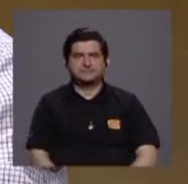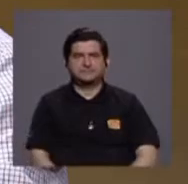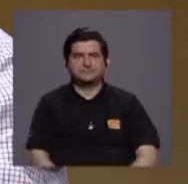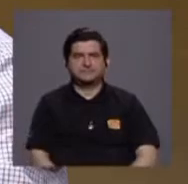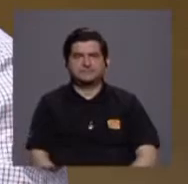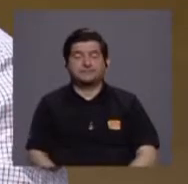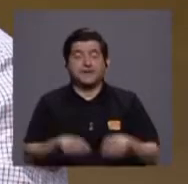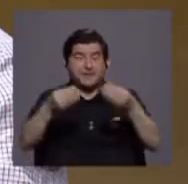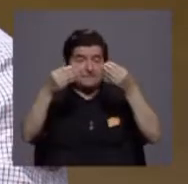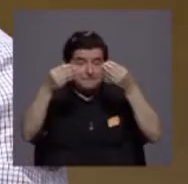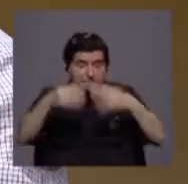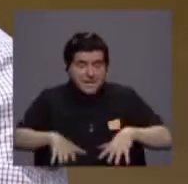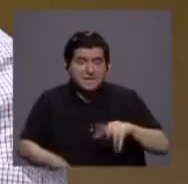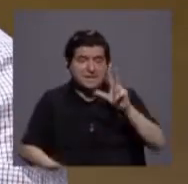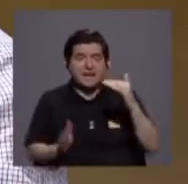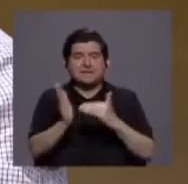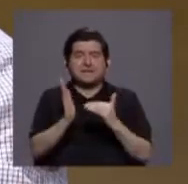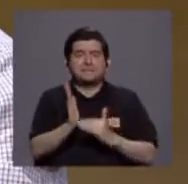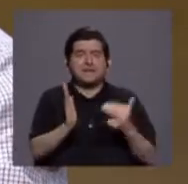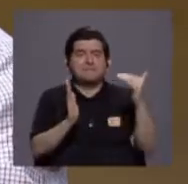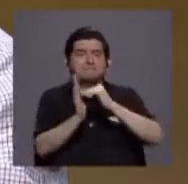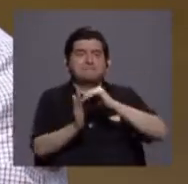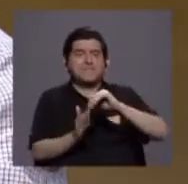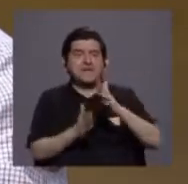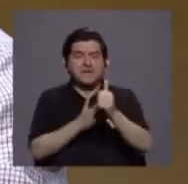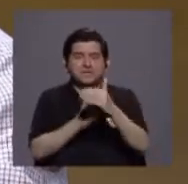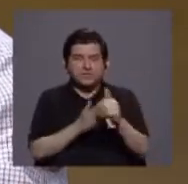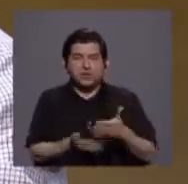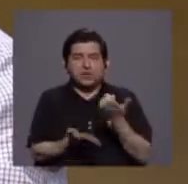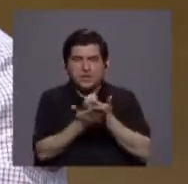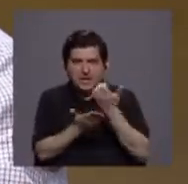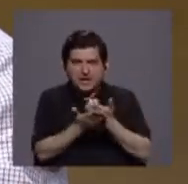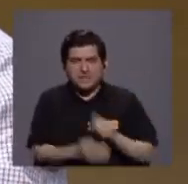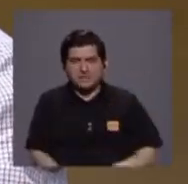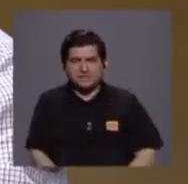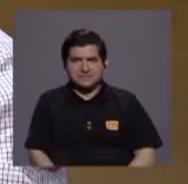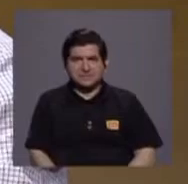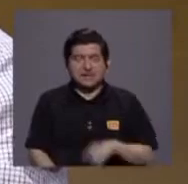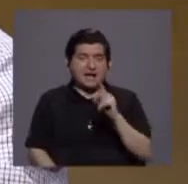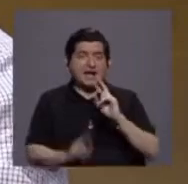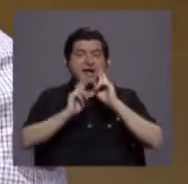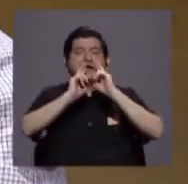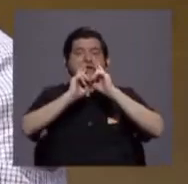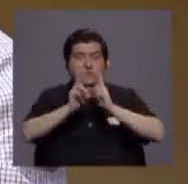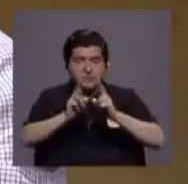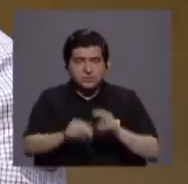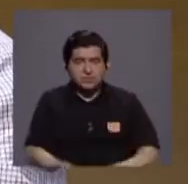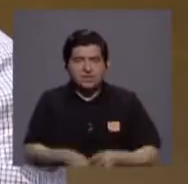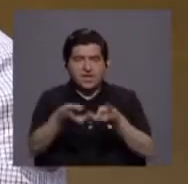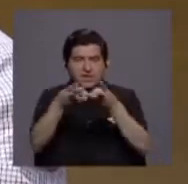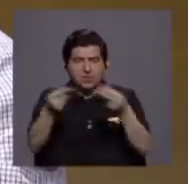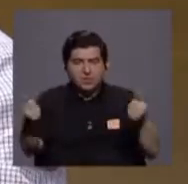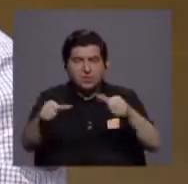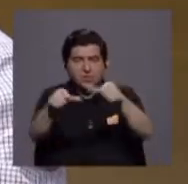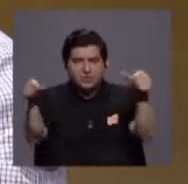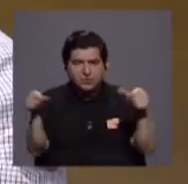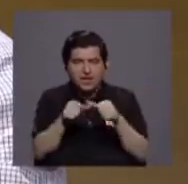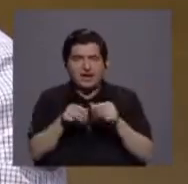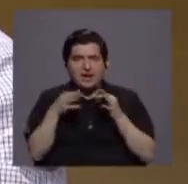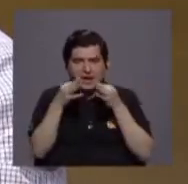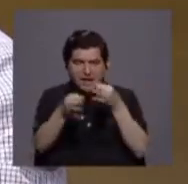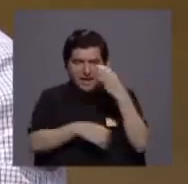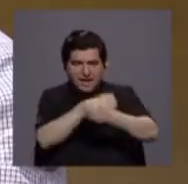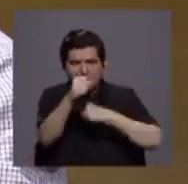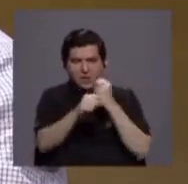La pérdida de 3.000 millones de dólares para nuestra economía en divisas es resultado de la desaparición del sector turismo durante el